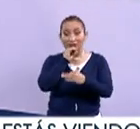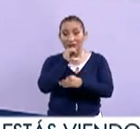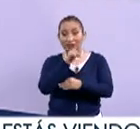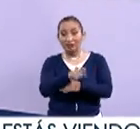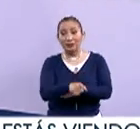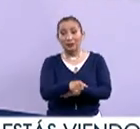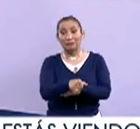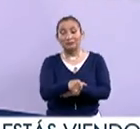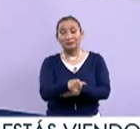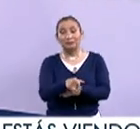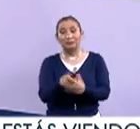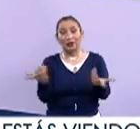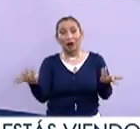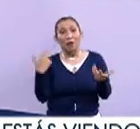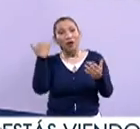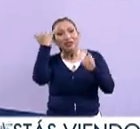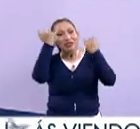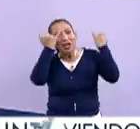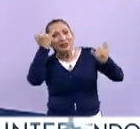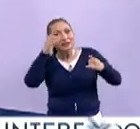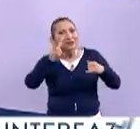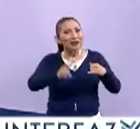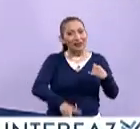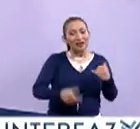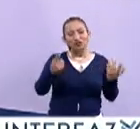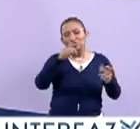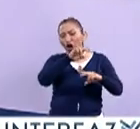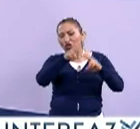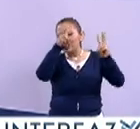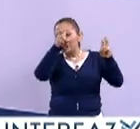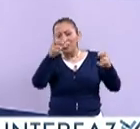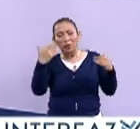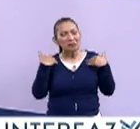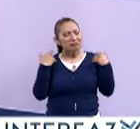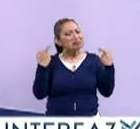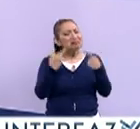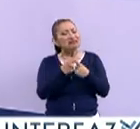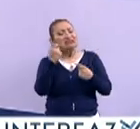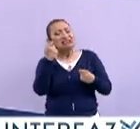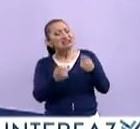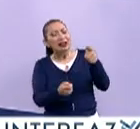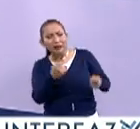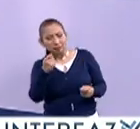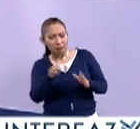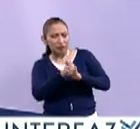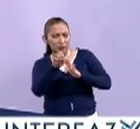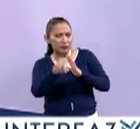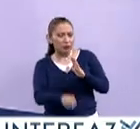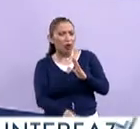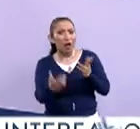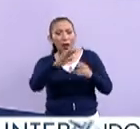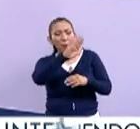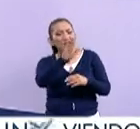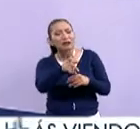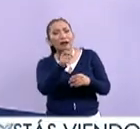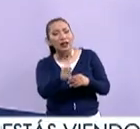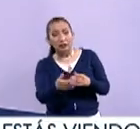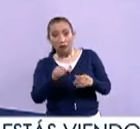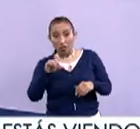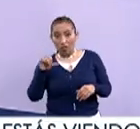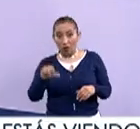incluso mitos y realidades, esas cuestiones que no entendemos a plenitud, como por ejemplo la muerte.